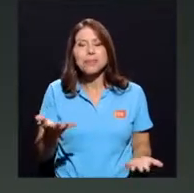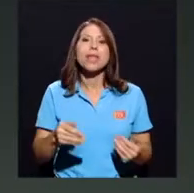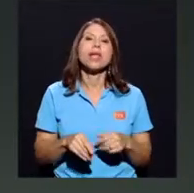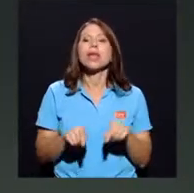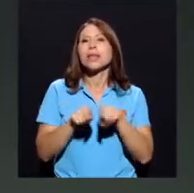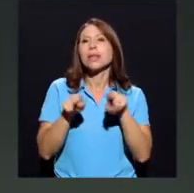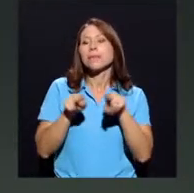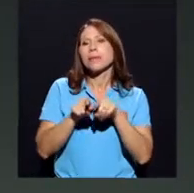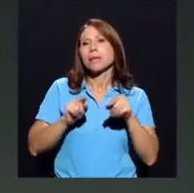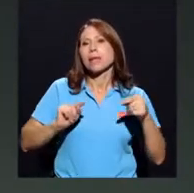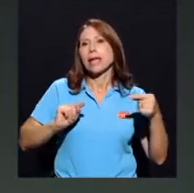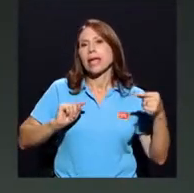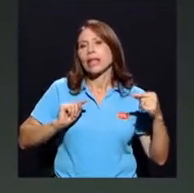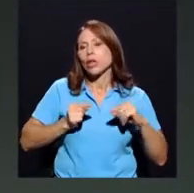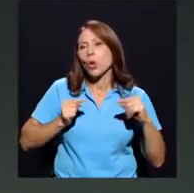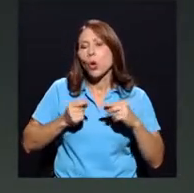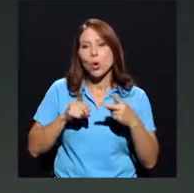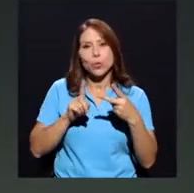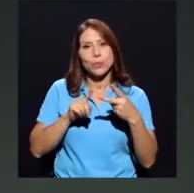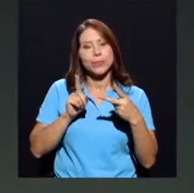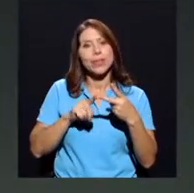y el dolor d